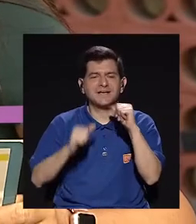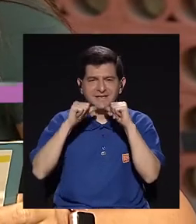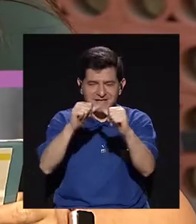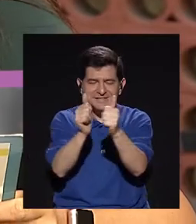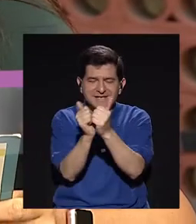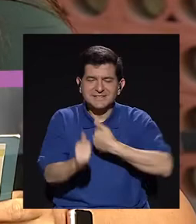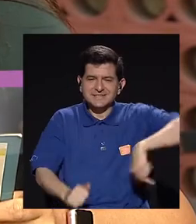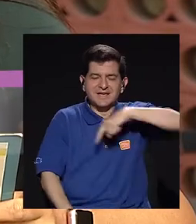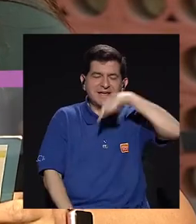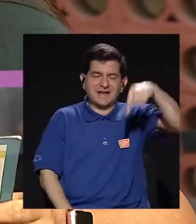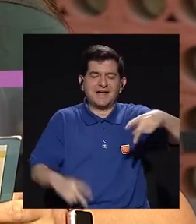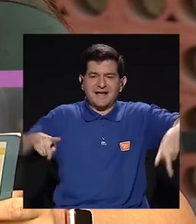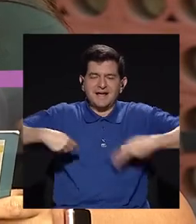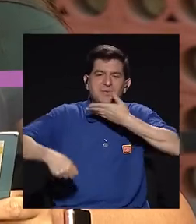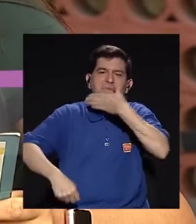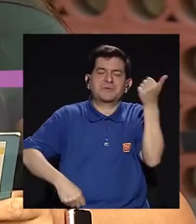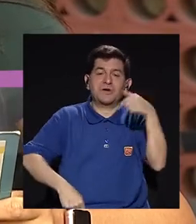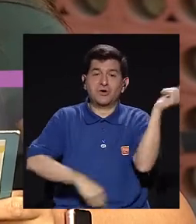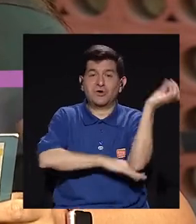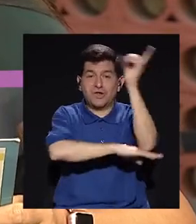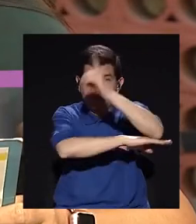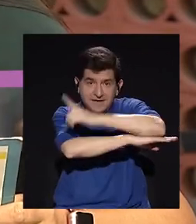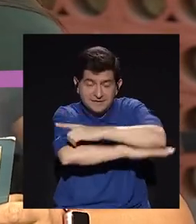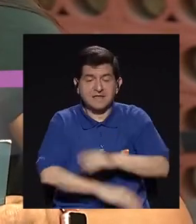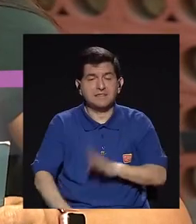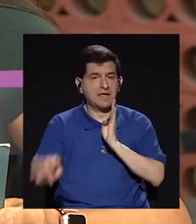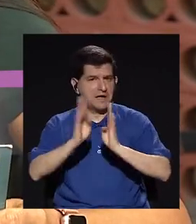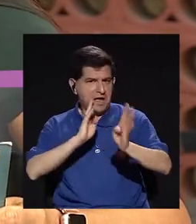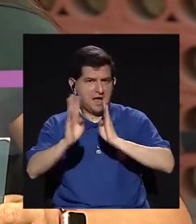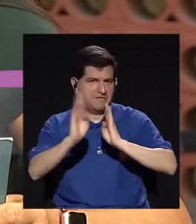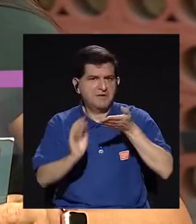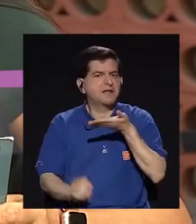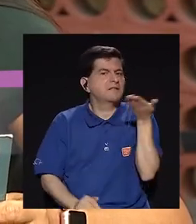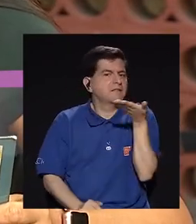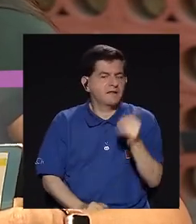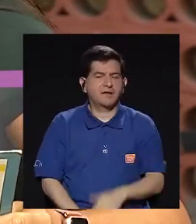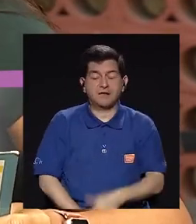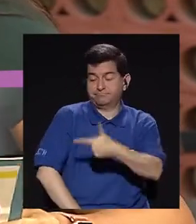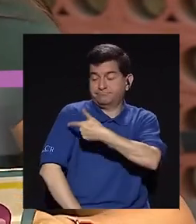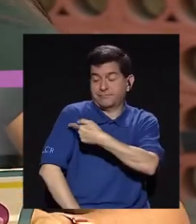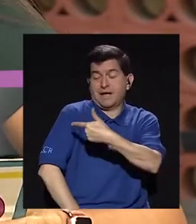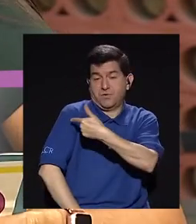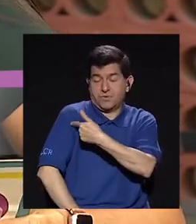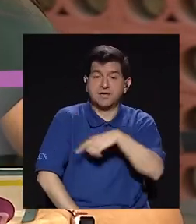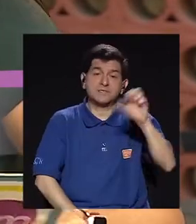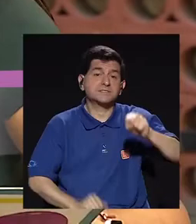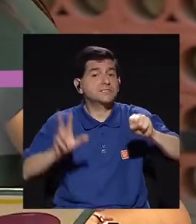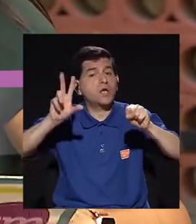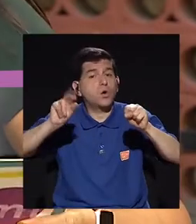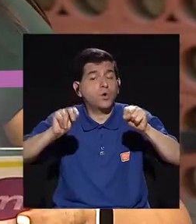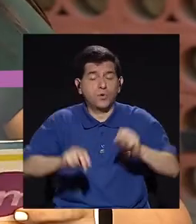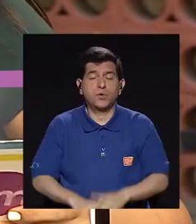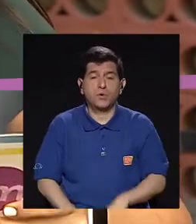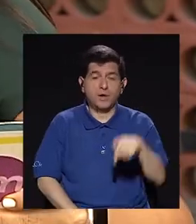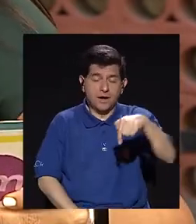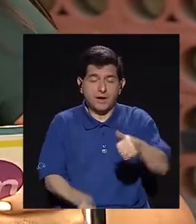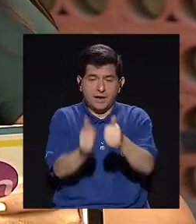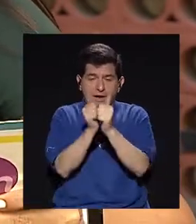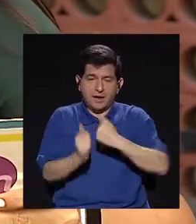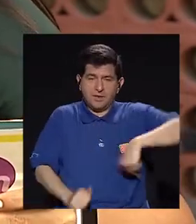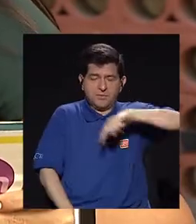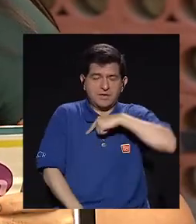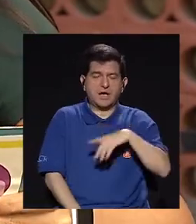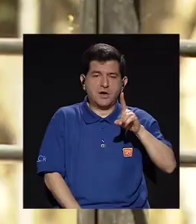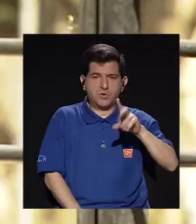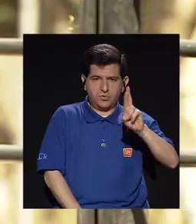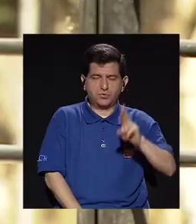Gracias por continuar con nosotros en Vivir Mejor. El día de hoy conversando acerca de vacunarse o no. Para ello nos acompaña